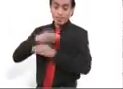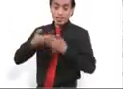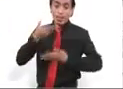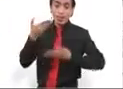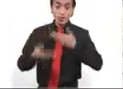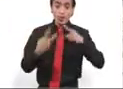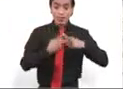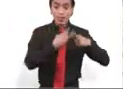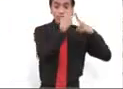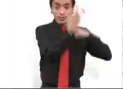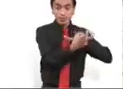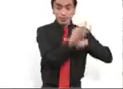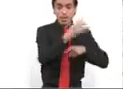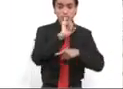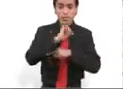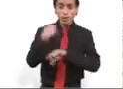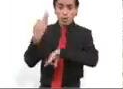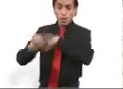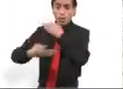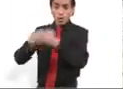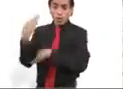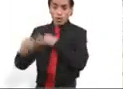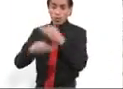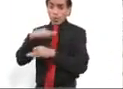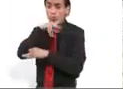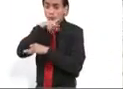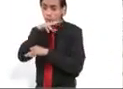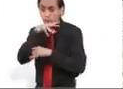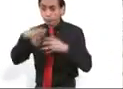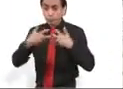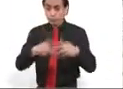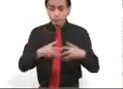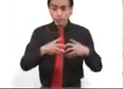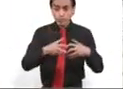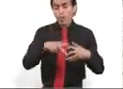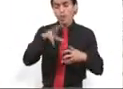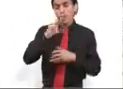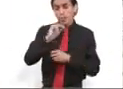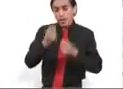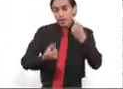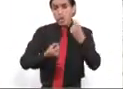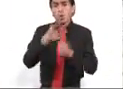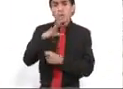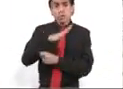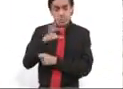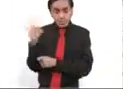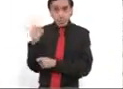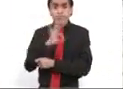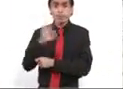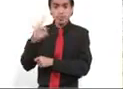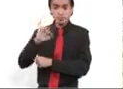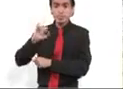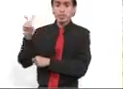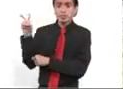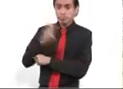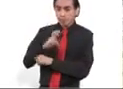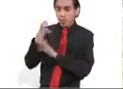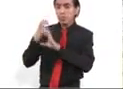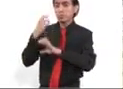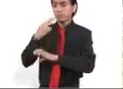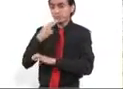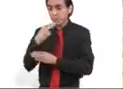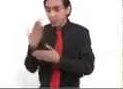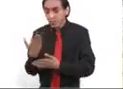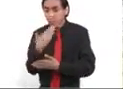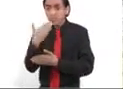todos los van a chatarrizar, algunos. Algunos, ahora justo estábamos hablando de que algunos que todavía están en buen estado, municipios, por ejemplo,